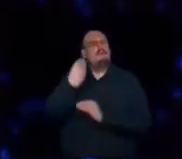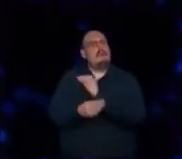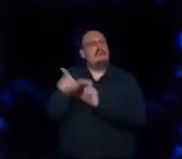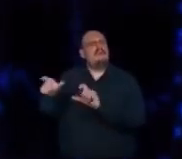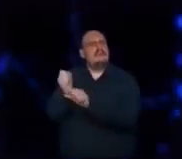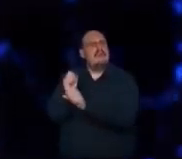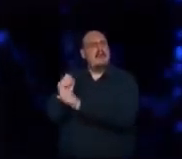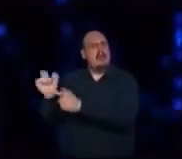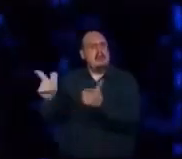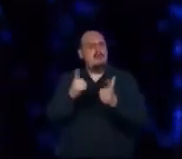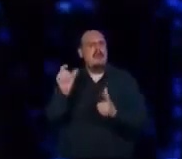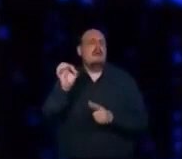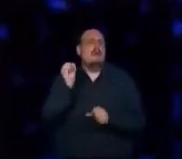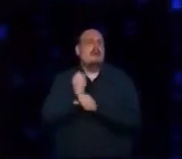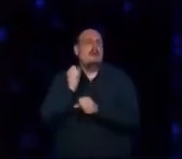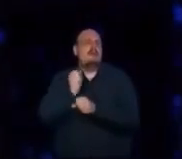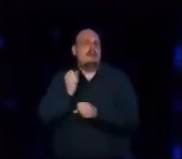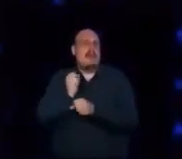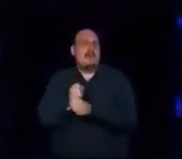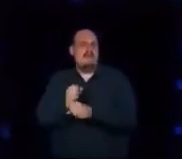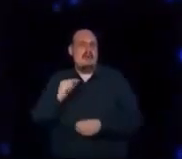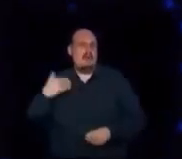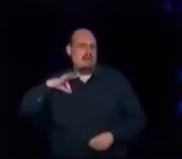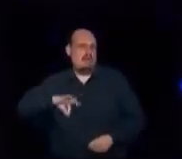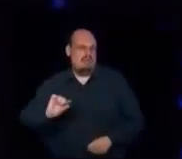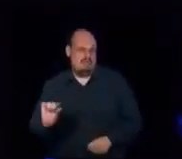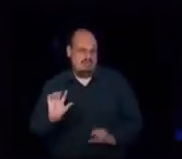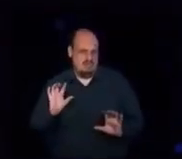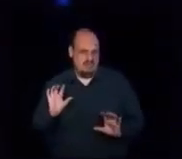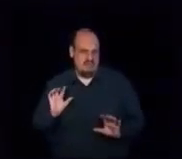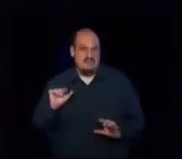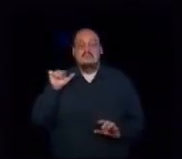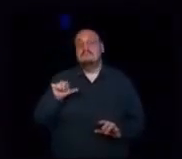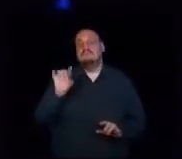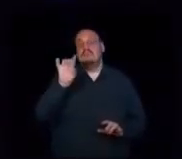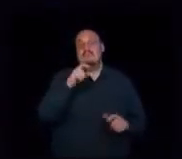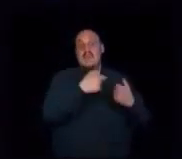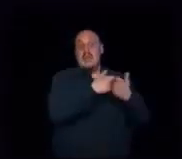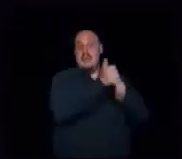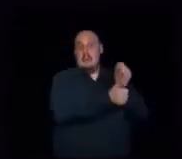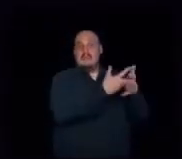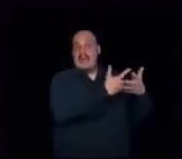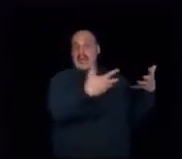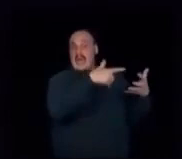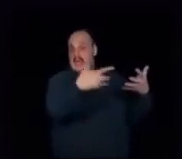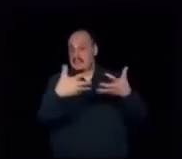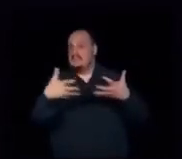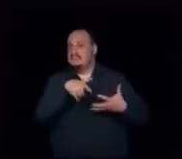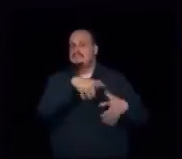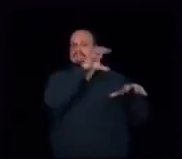tienen trabajo o tienen un trabajo precario. De esta manera, aplicado solo a las grandes empresas, se podrían